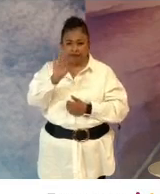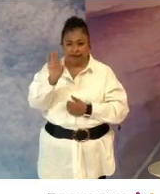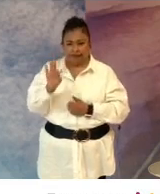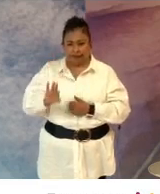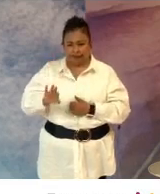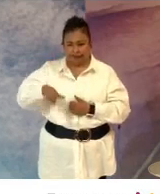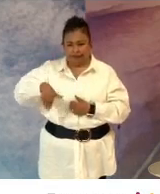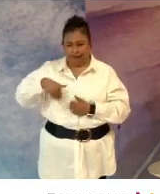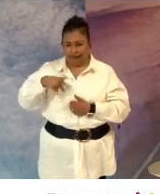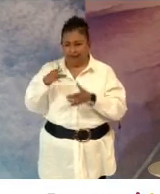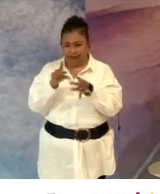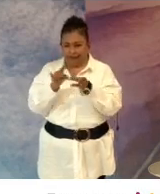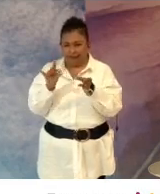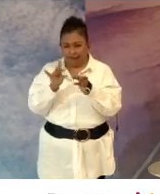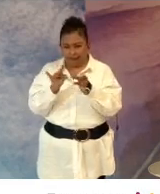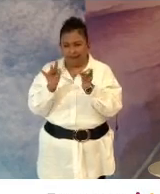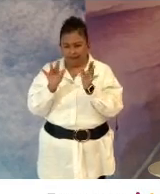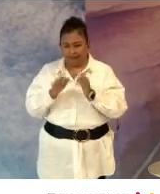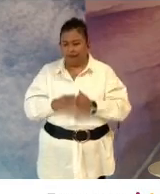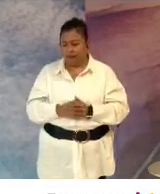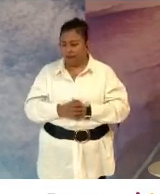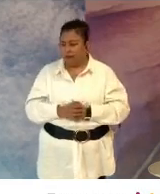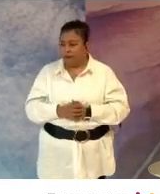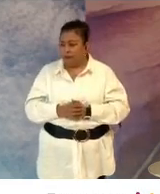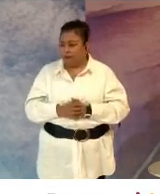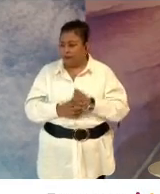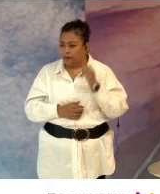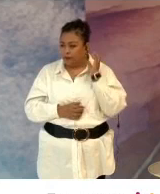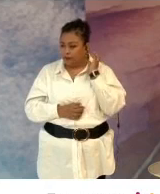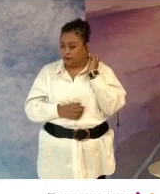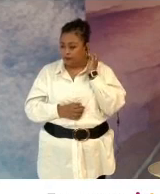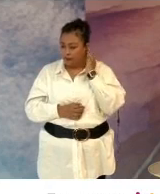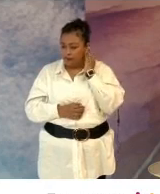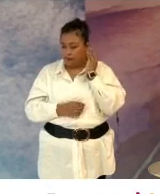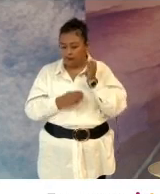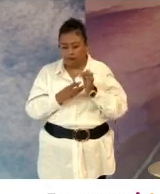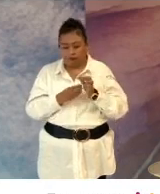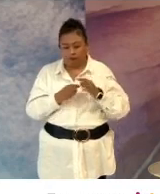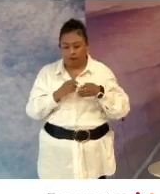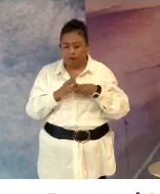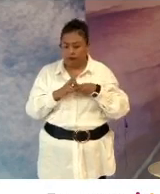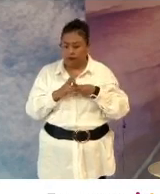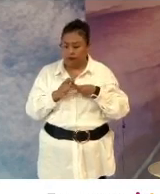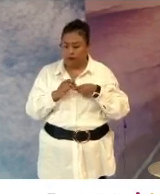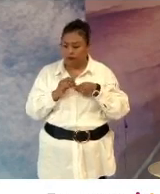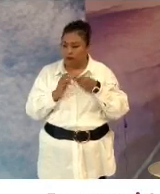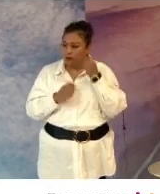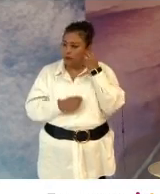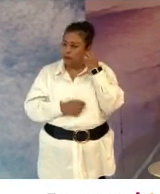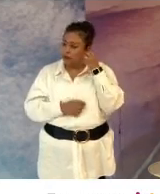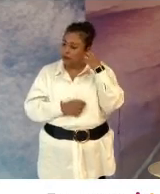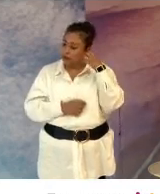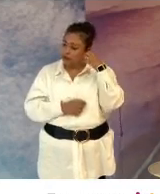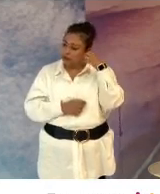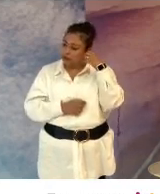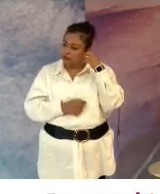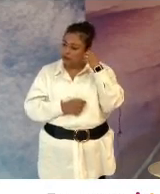69% que mencioné al inicio de mi plática, y después